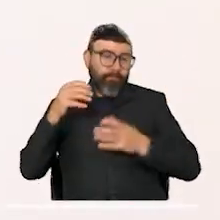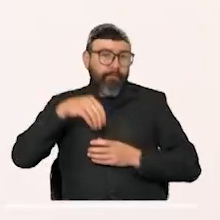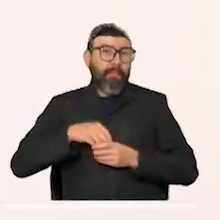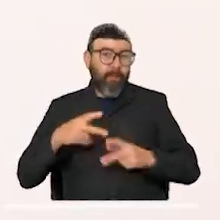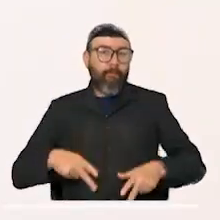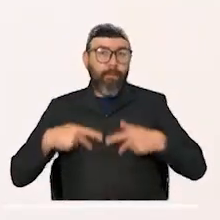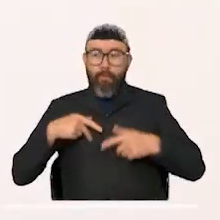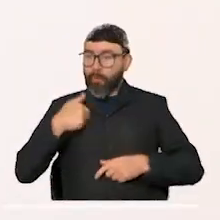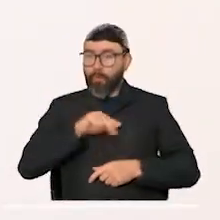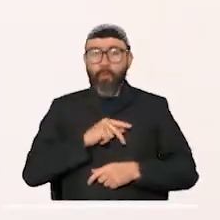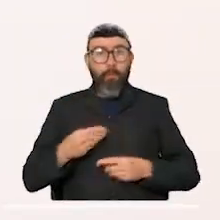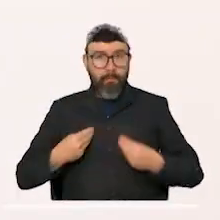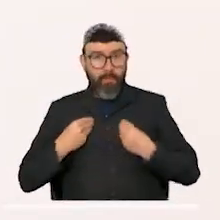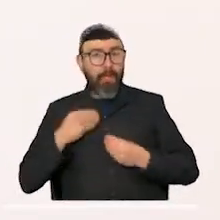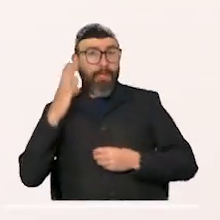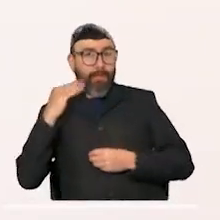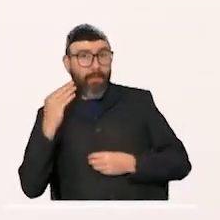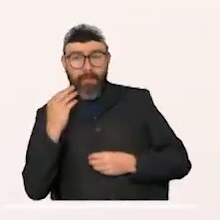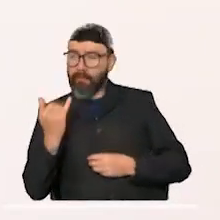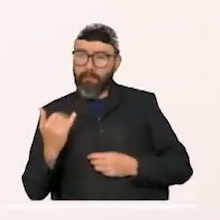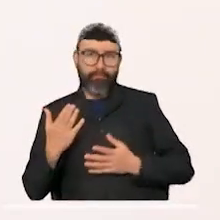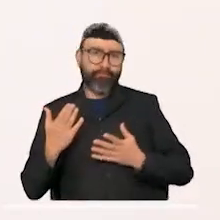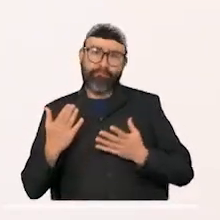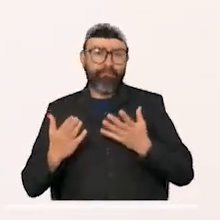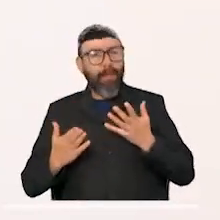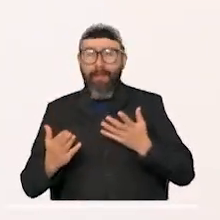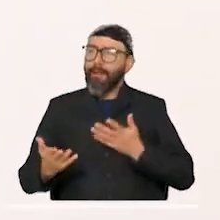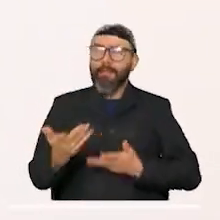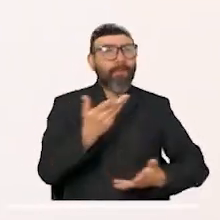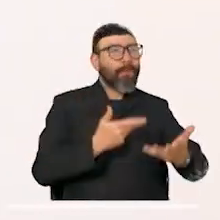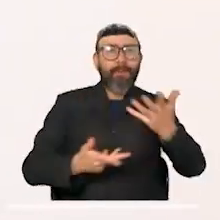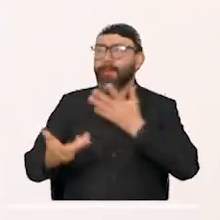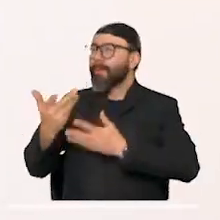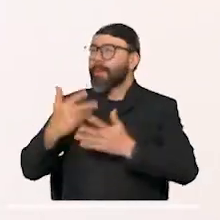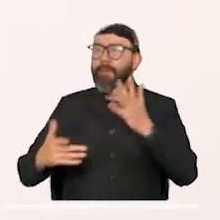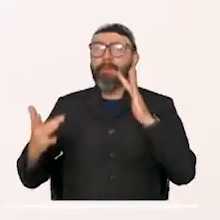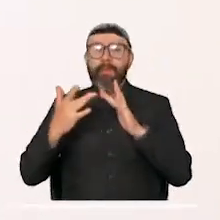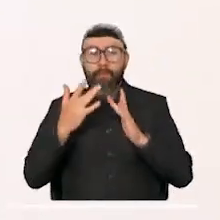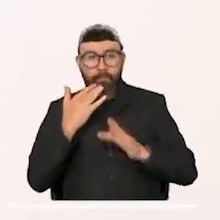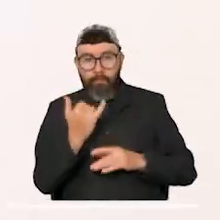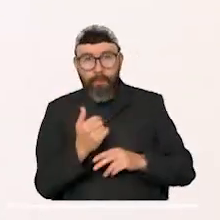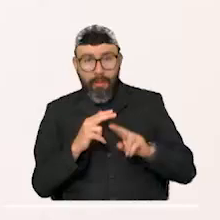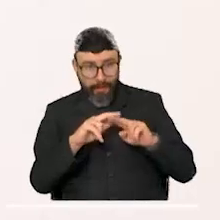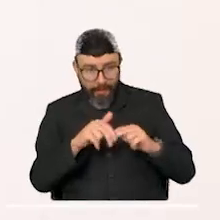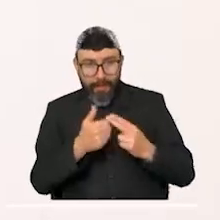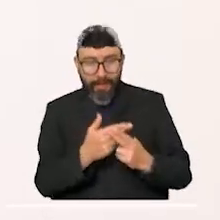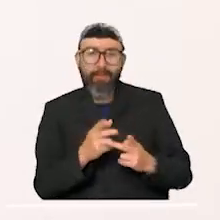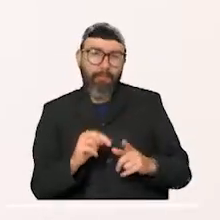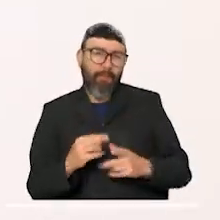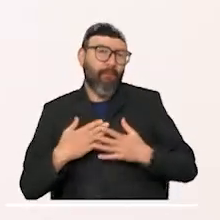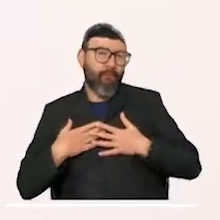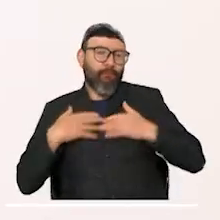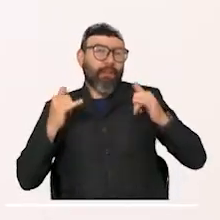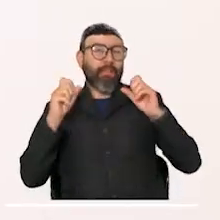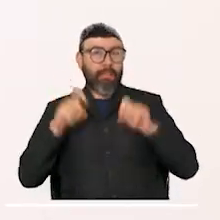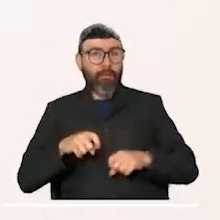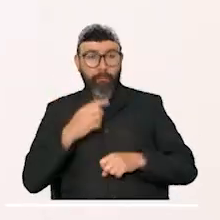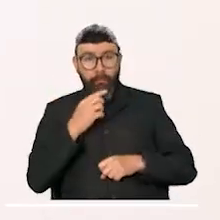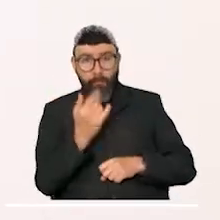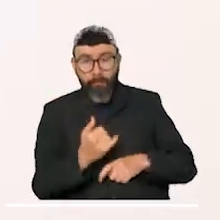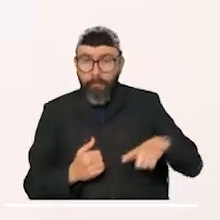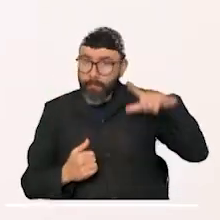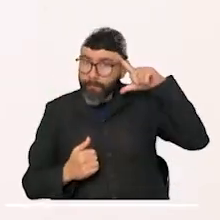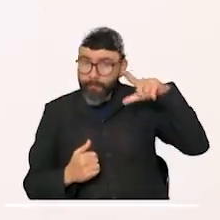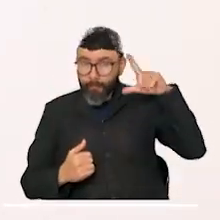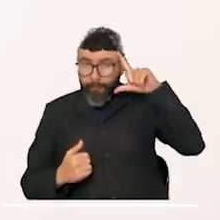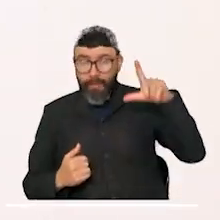experiencia para ser felices para disfrutar de todo lo que hay a nuestro alrededor las relaciones sexuales también deben disfrutarse el clítoris Es un órgano